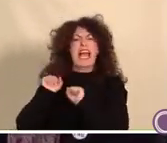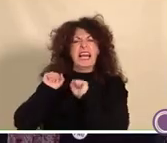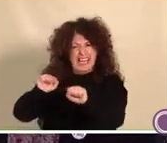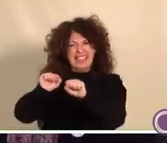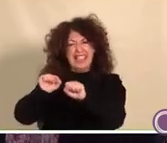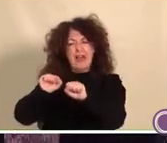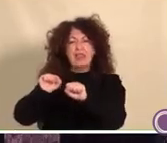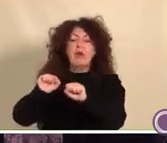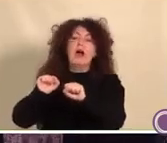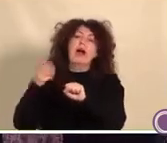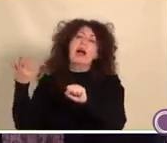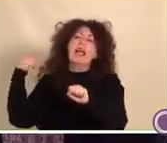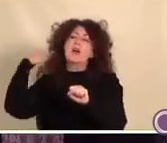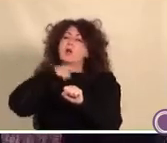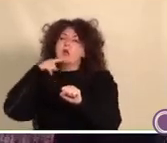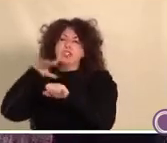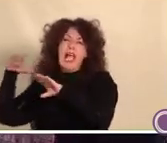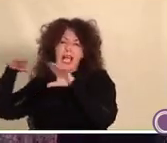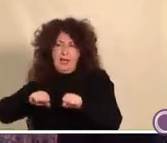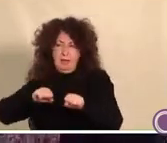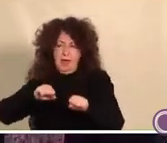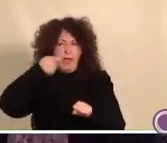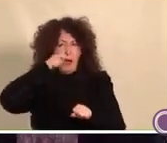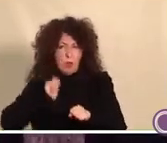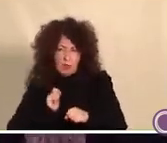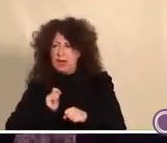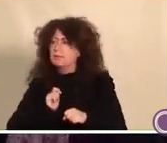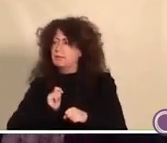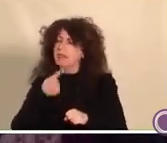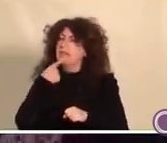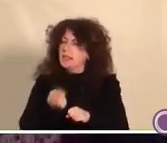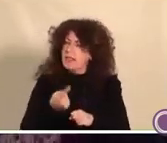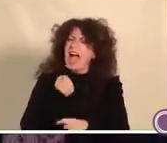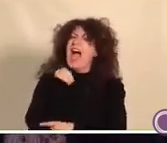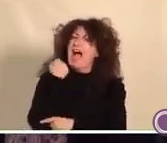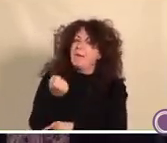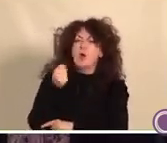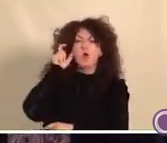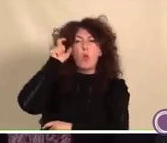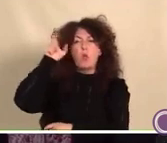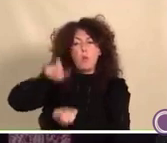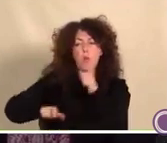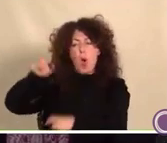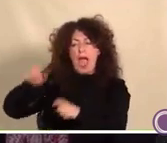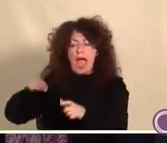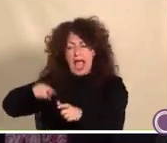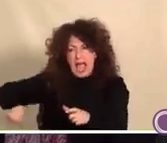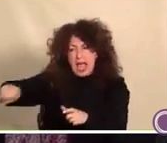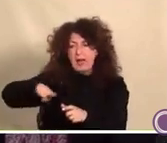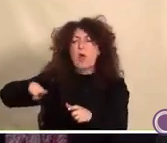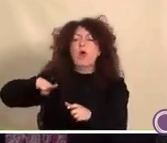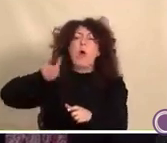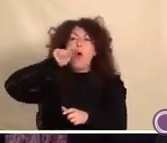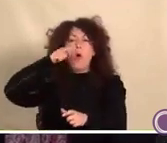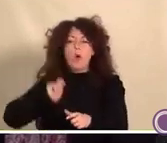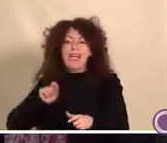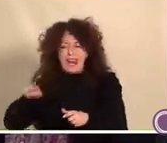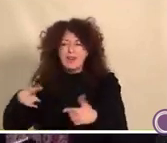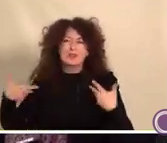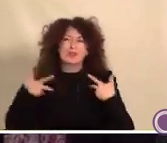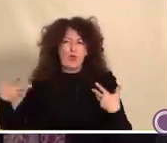ucrania por parte de rusia de volver a explicitar nuestro apoyo al pueblo ucraniano que es quien está sufriendo directamente en sus carnes